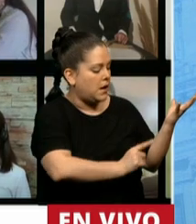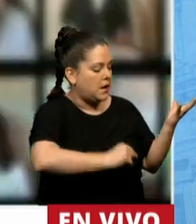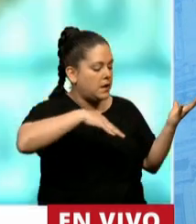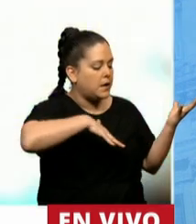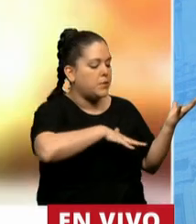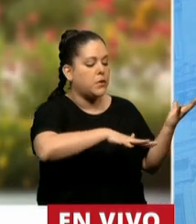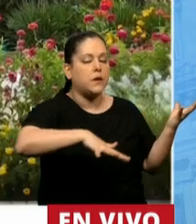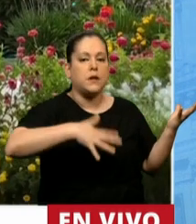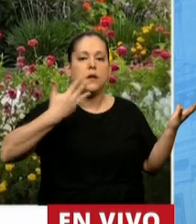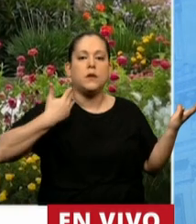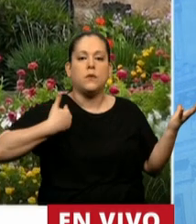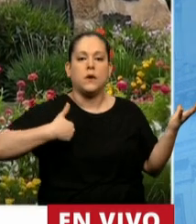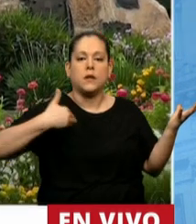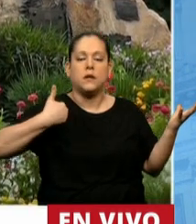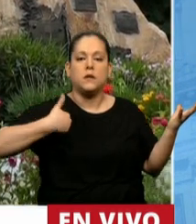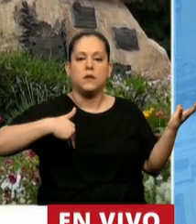responde